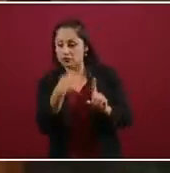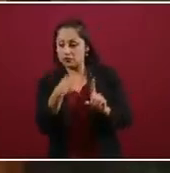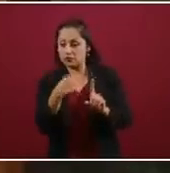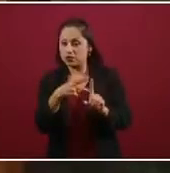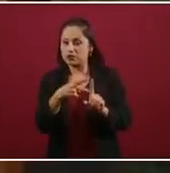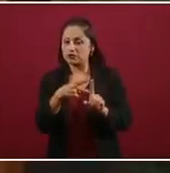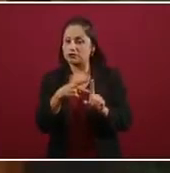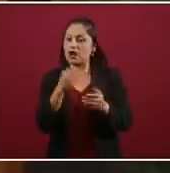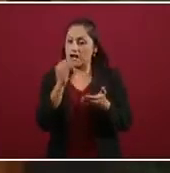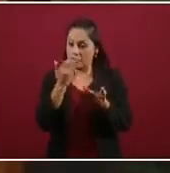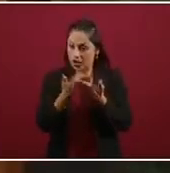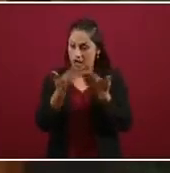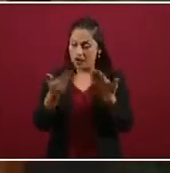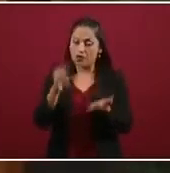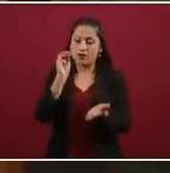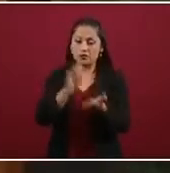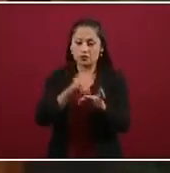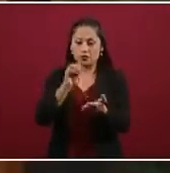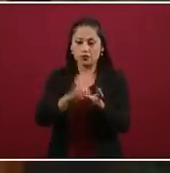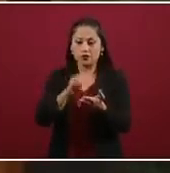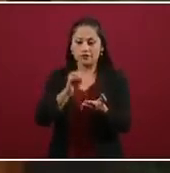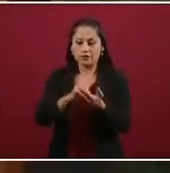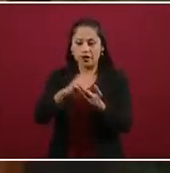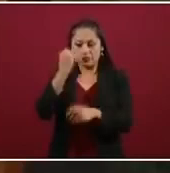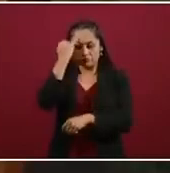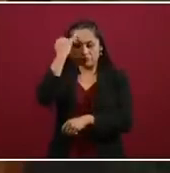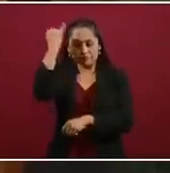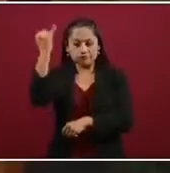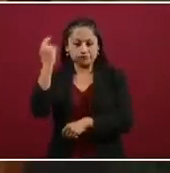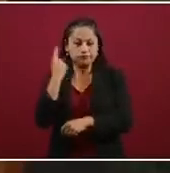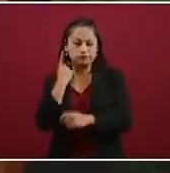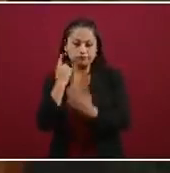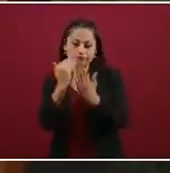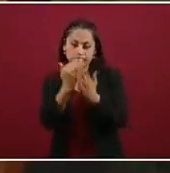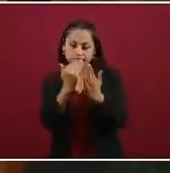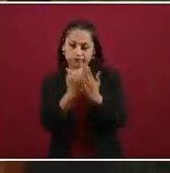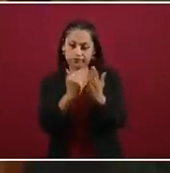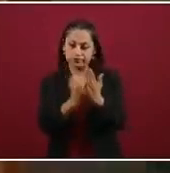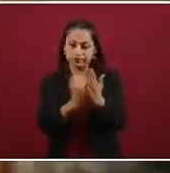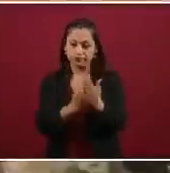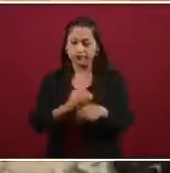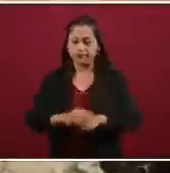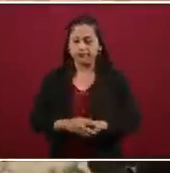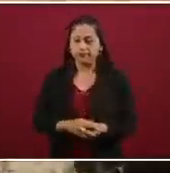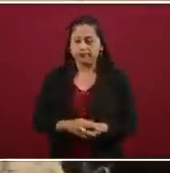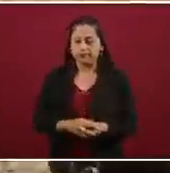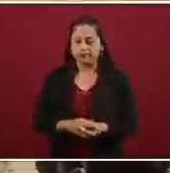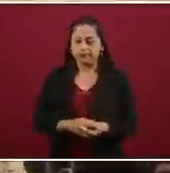base fundamental del ideario de nuestro México actual.